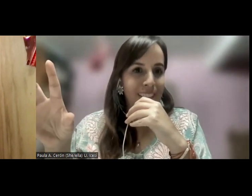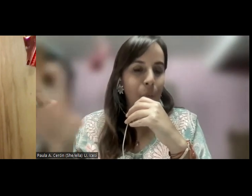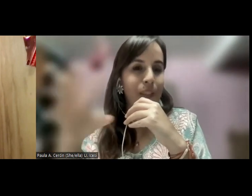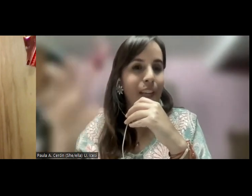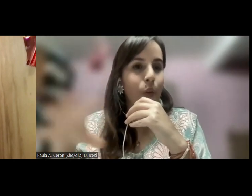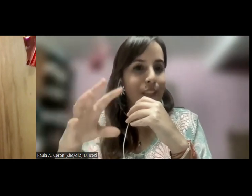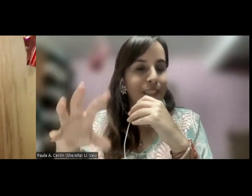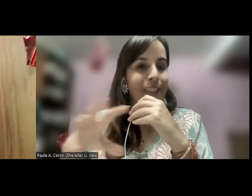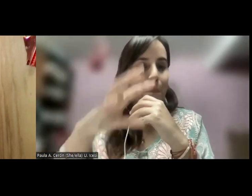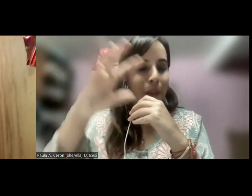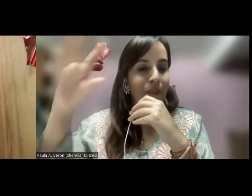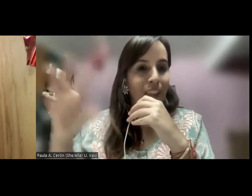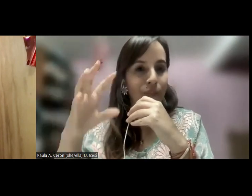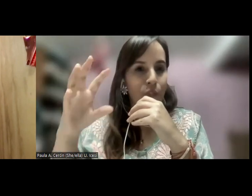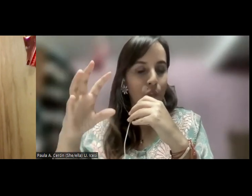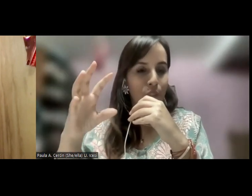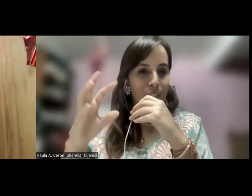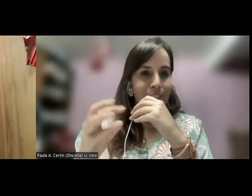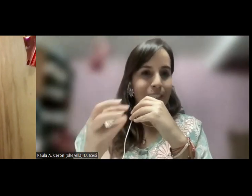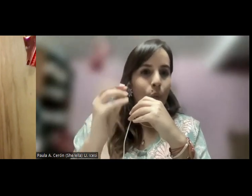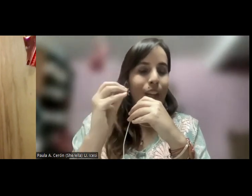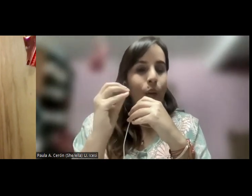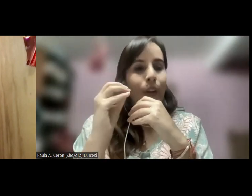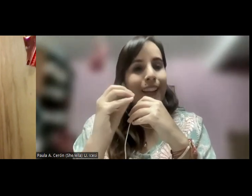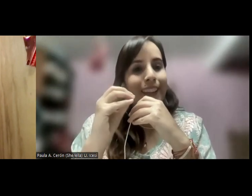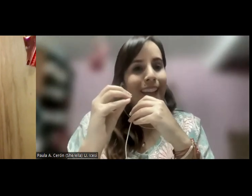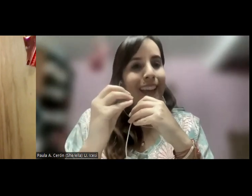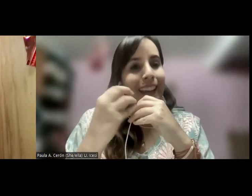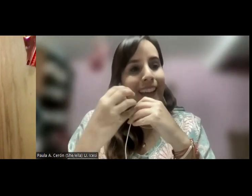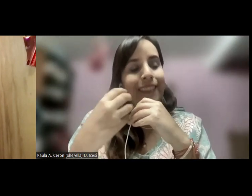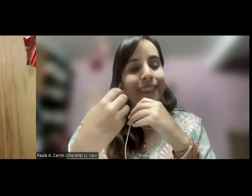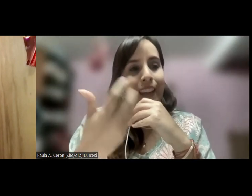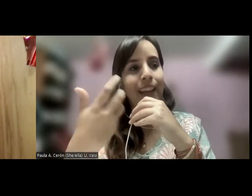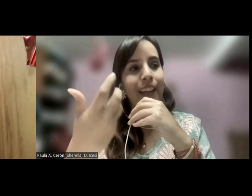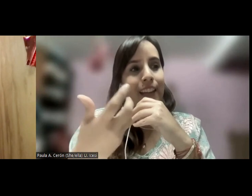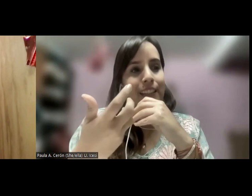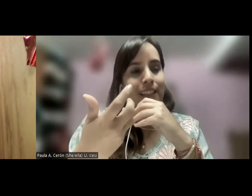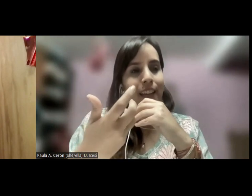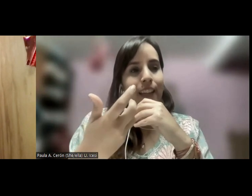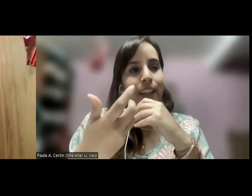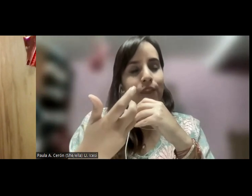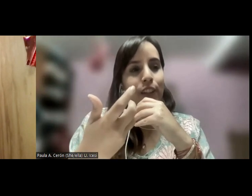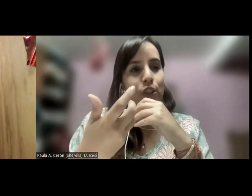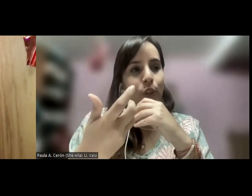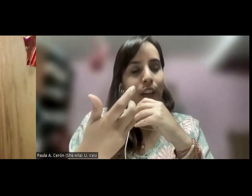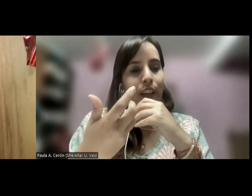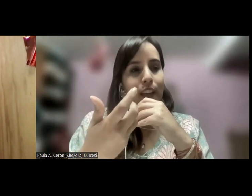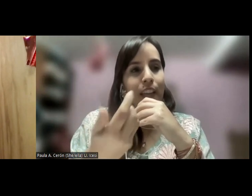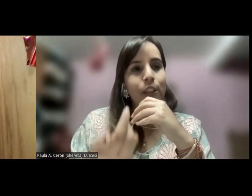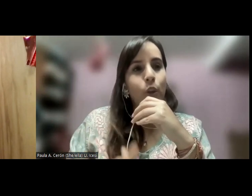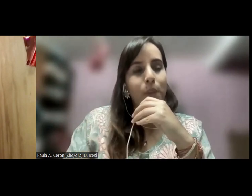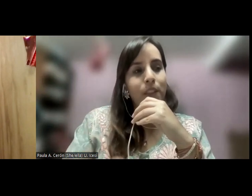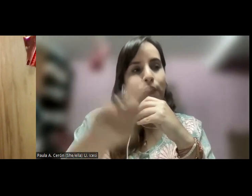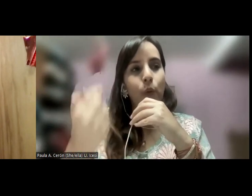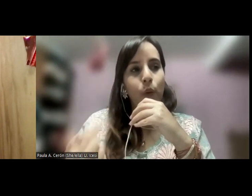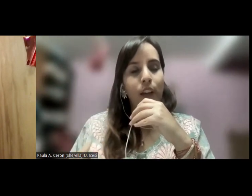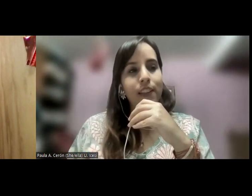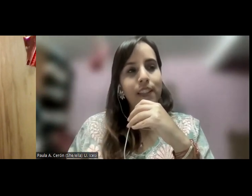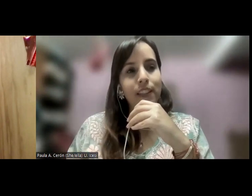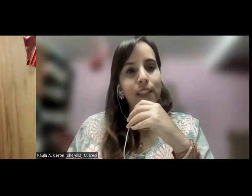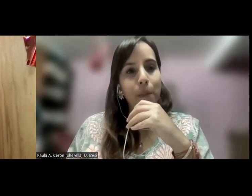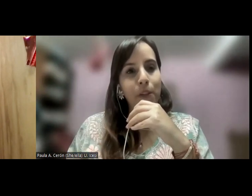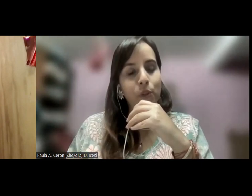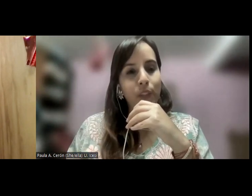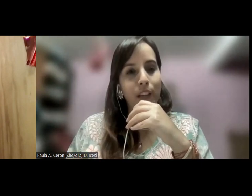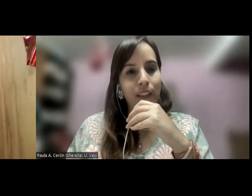y no es algo que se esté inventando sino que lo que hay que entrar a analizar y reflexionar es como esa figura de la